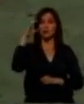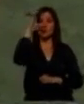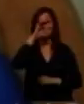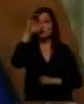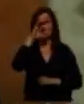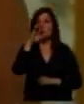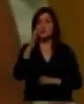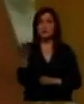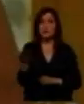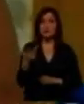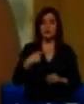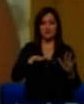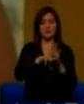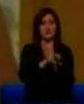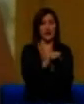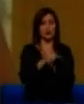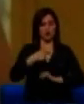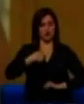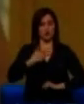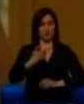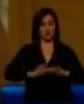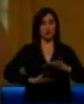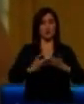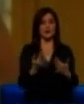buscando algo. Trató de ladrona, me dijo que él